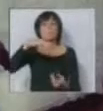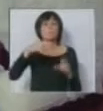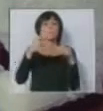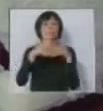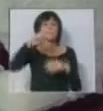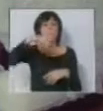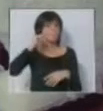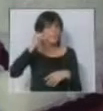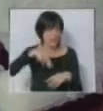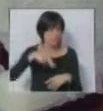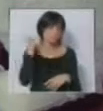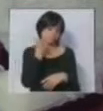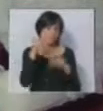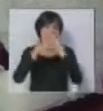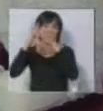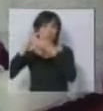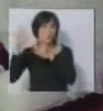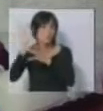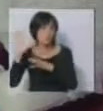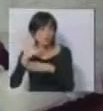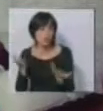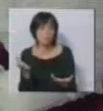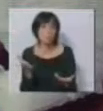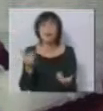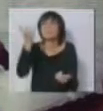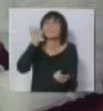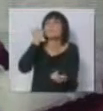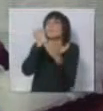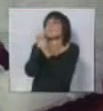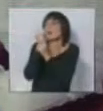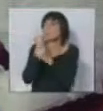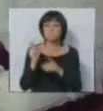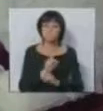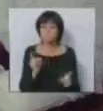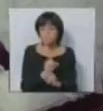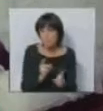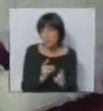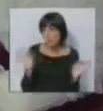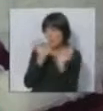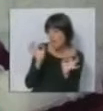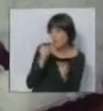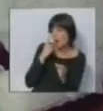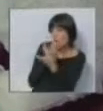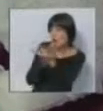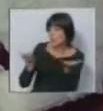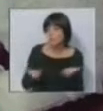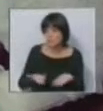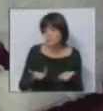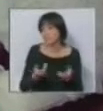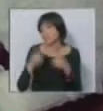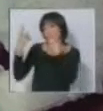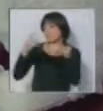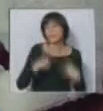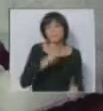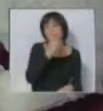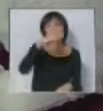clubes más importantes de Europa, no había tenido un gran reconocimiento, como por ahí sí lo fue con Messi, que se fue a jugar a Europa de chiquito y tuvo una